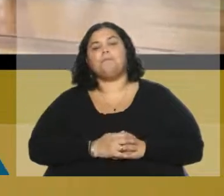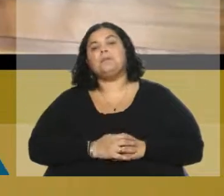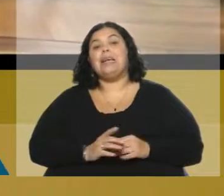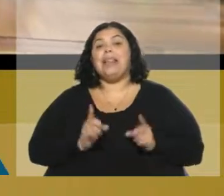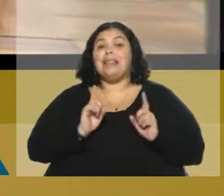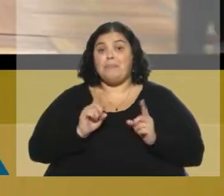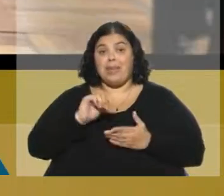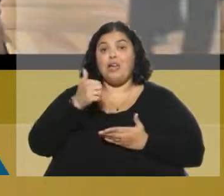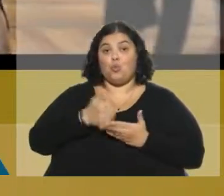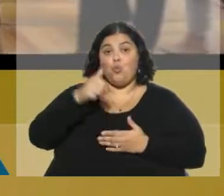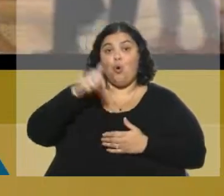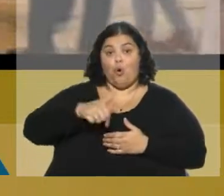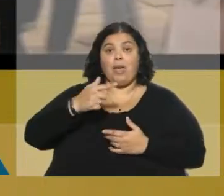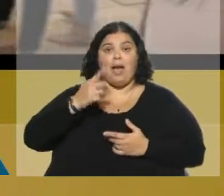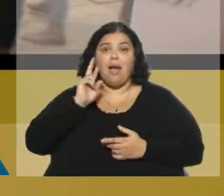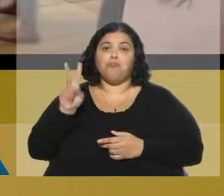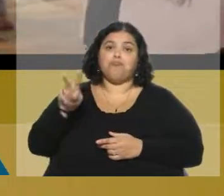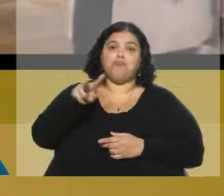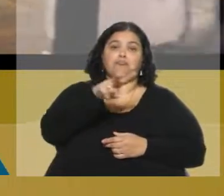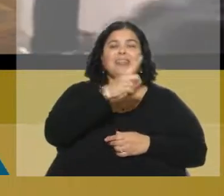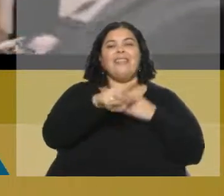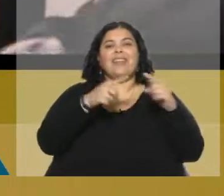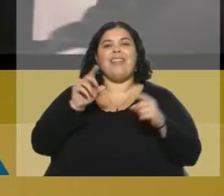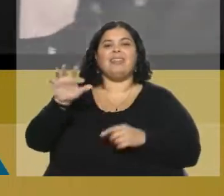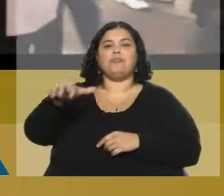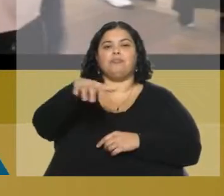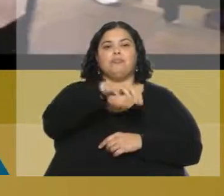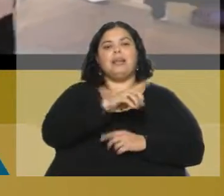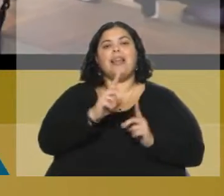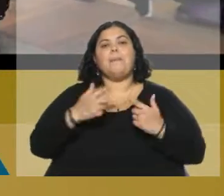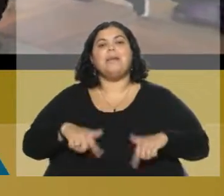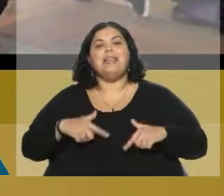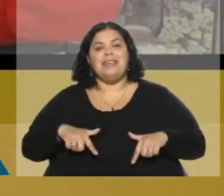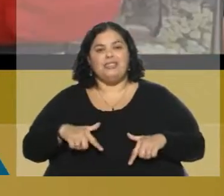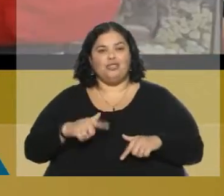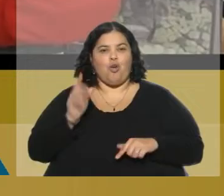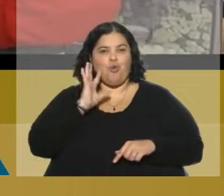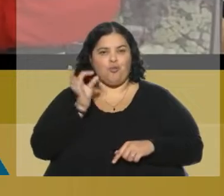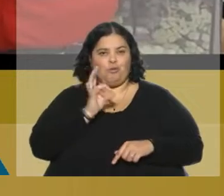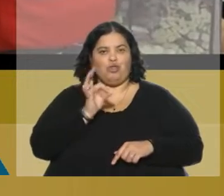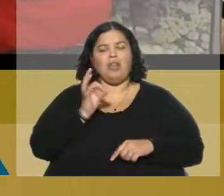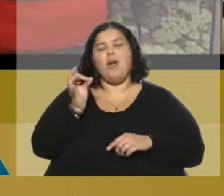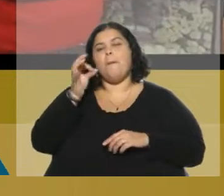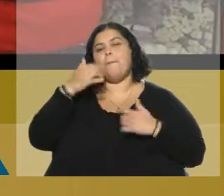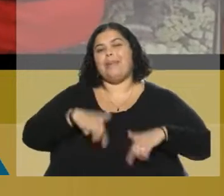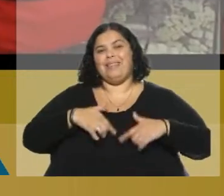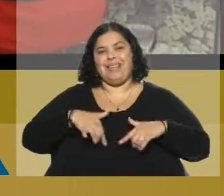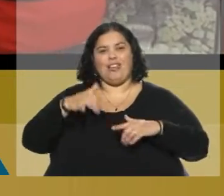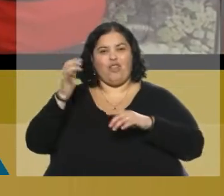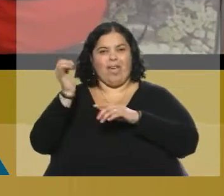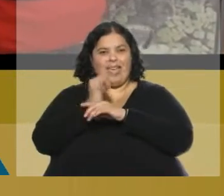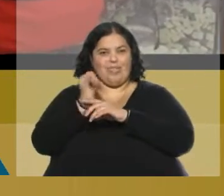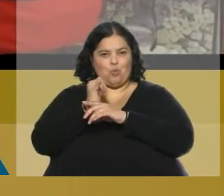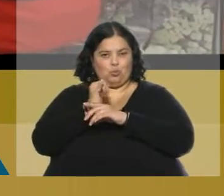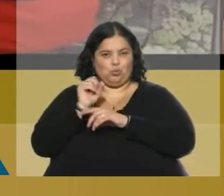quien también estuvo recorriendo los distintos stands fue el ministro interino del Ministerio de Industria, Energía y Minería,